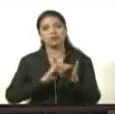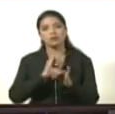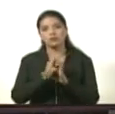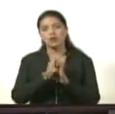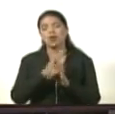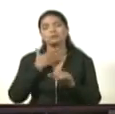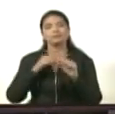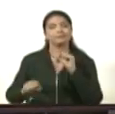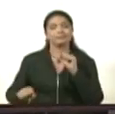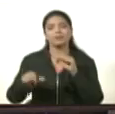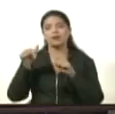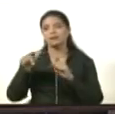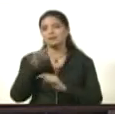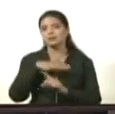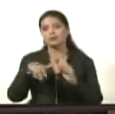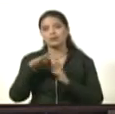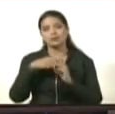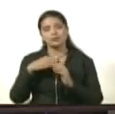condenado este ataque terrorista